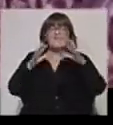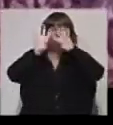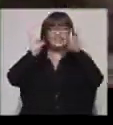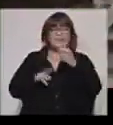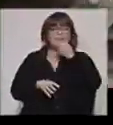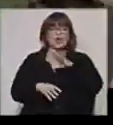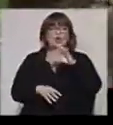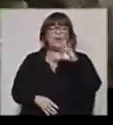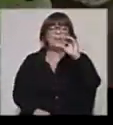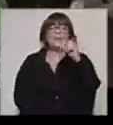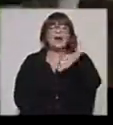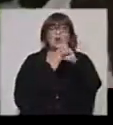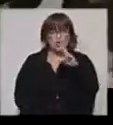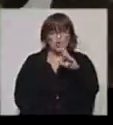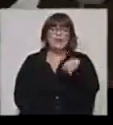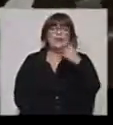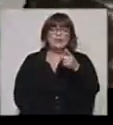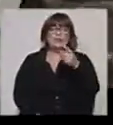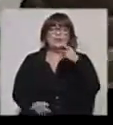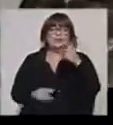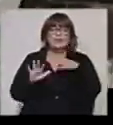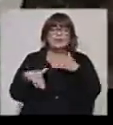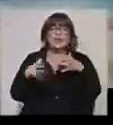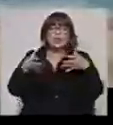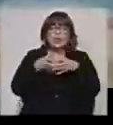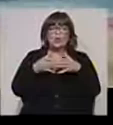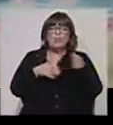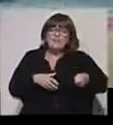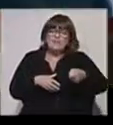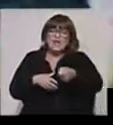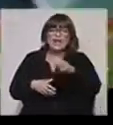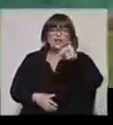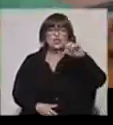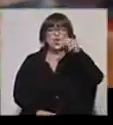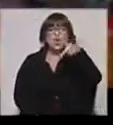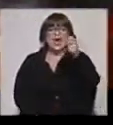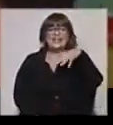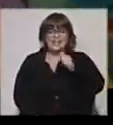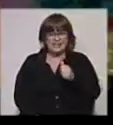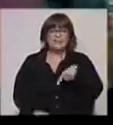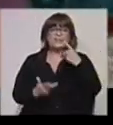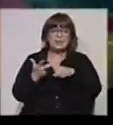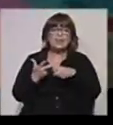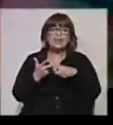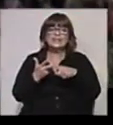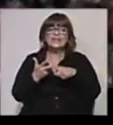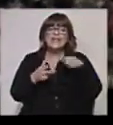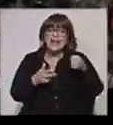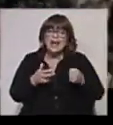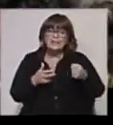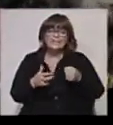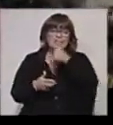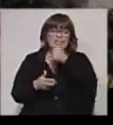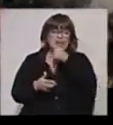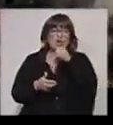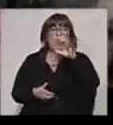el mejor bailarín William Merlo de Uráfrica, el mejor cuadro de Mama Vieja fue para Giovanna Martínez de Uráfrica, el mejor gramillero fue Omar